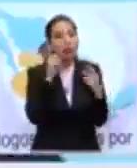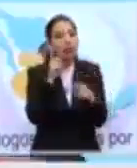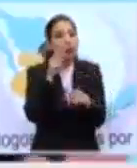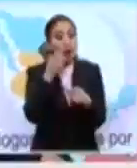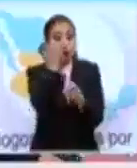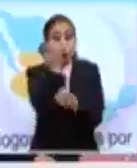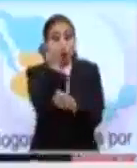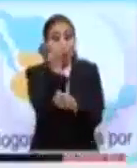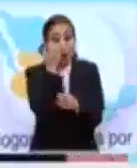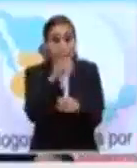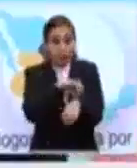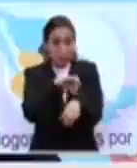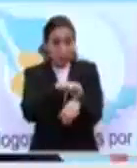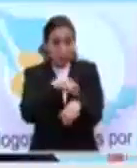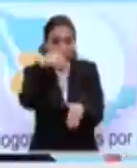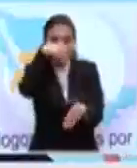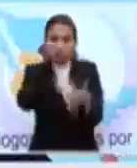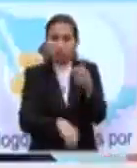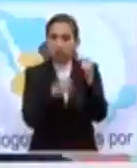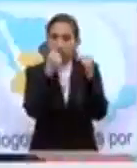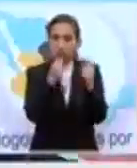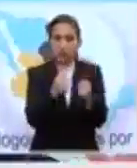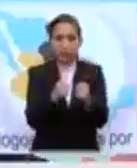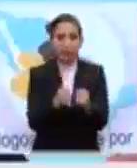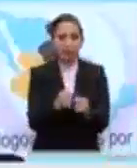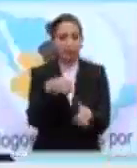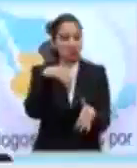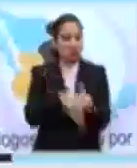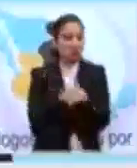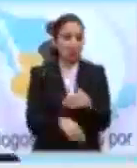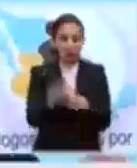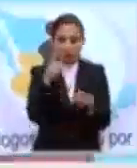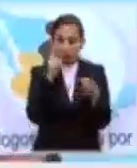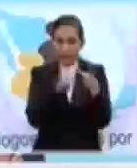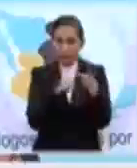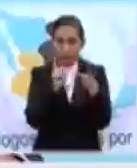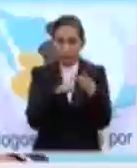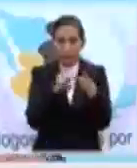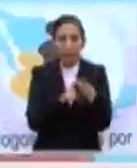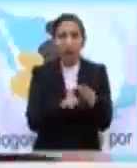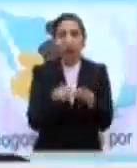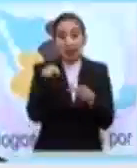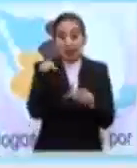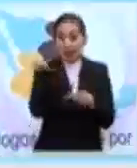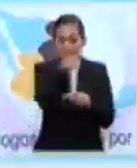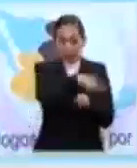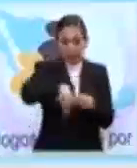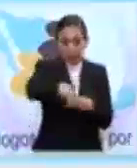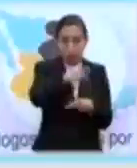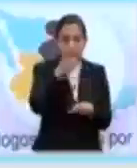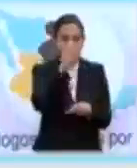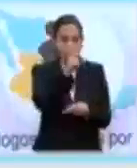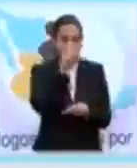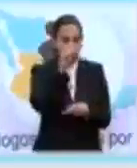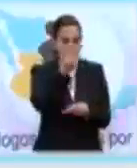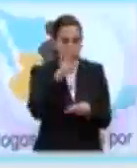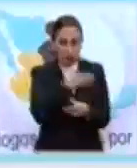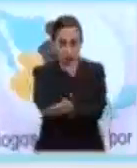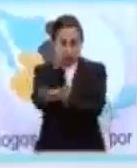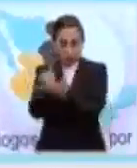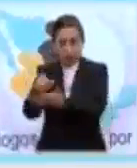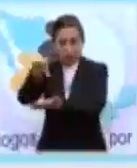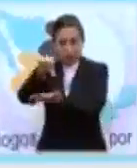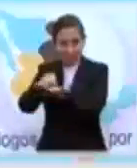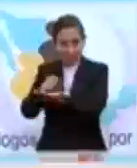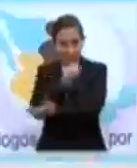de medicina, vamos al fracaso, al fracaso. Segundo, estos médicos que están atentos a los centros de